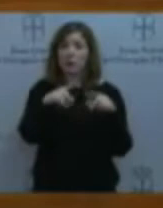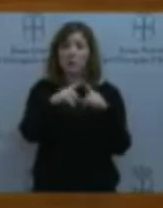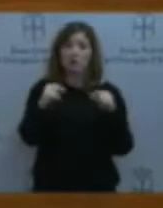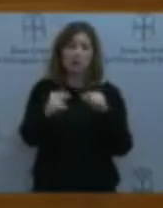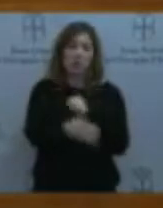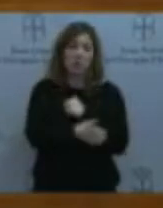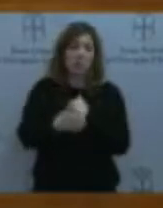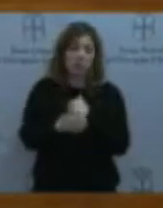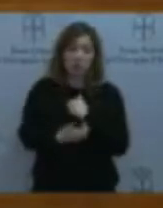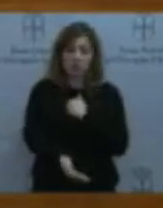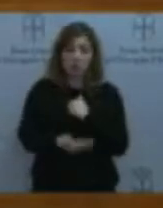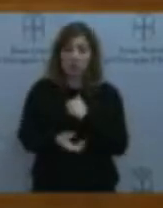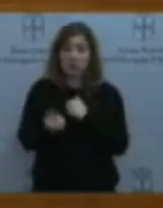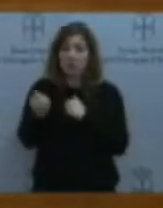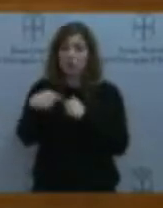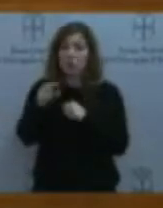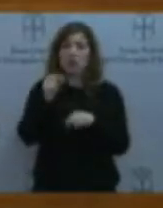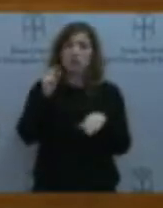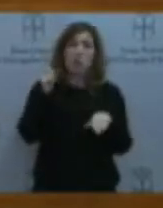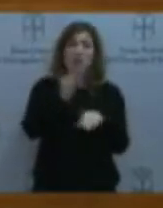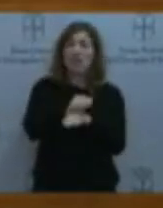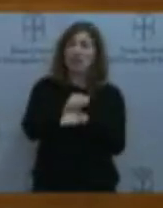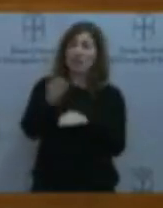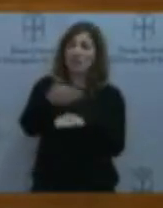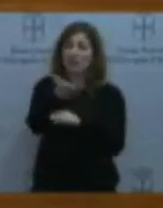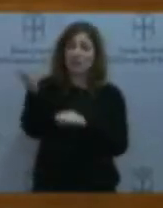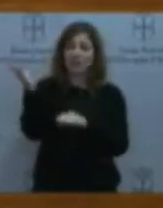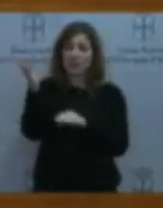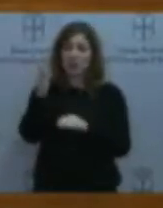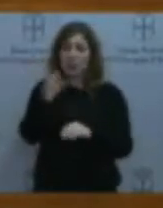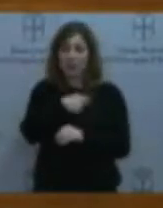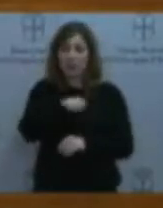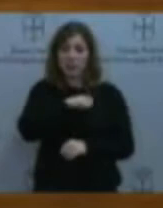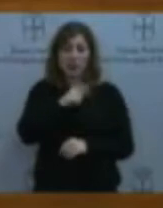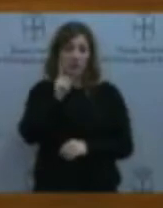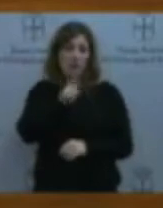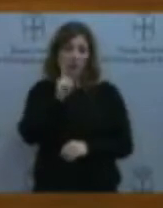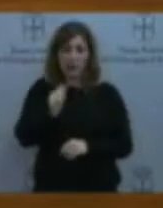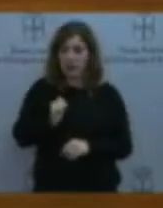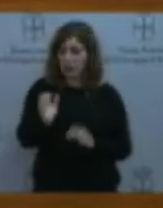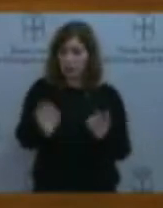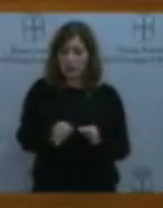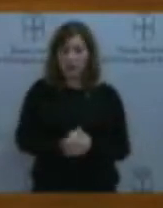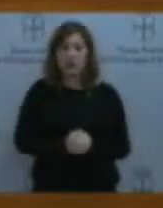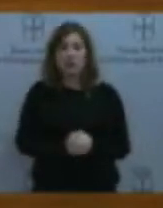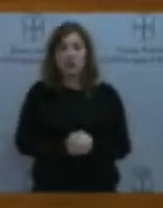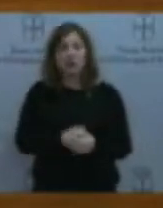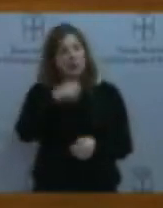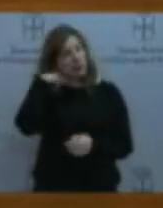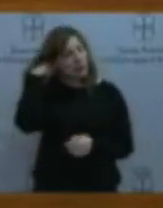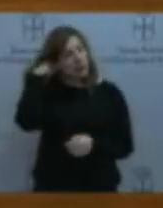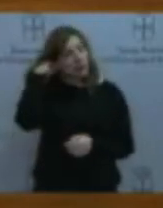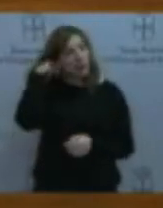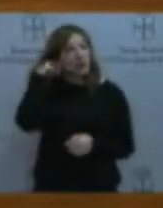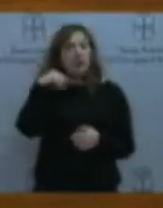y que tomamos subvenciones del resto de España, cuando eso es absolutamente falso. Y ahora